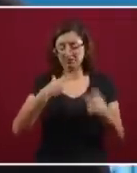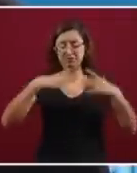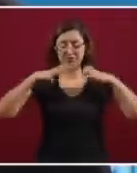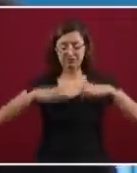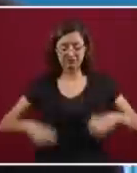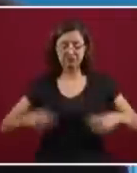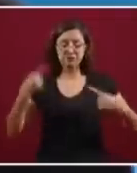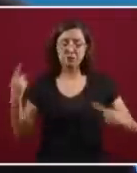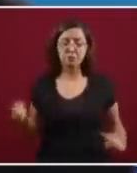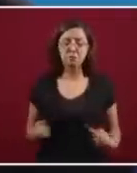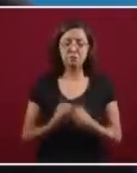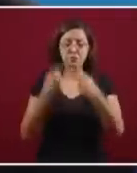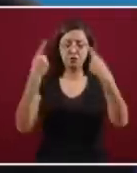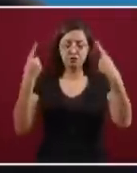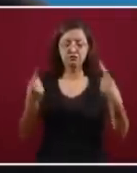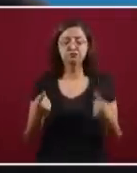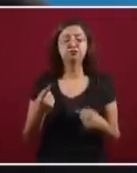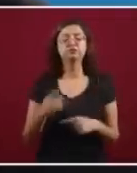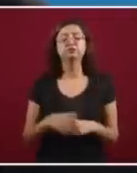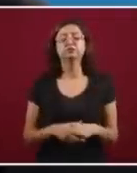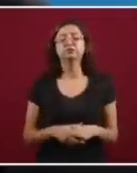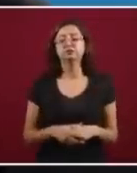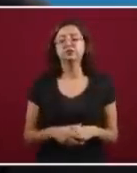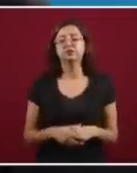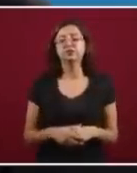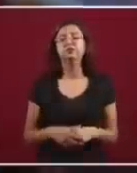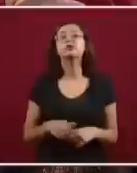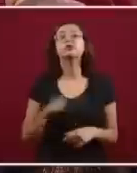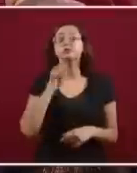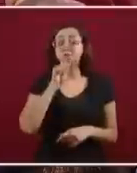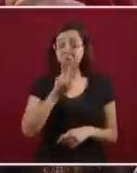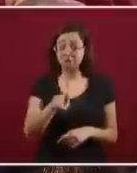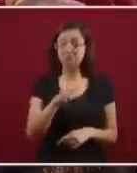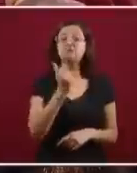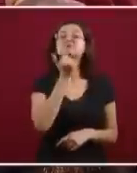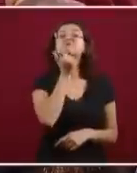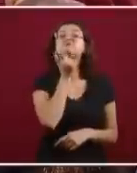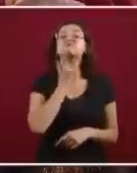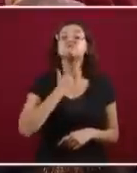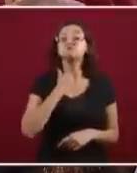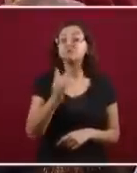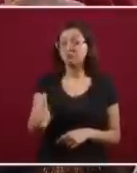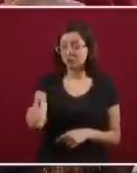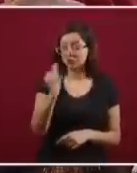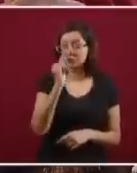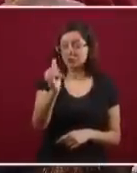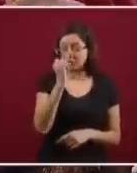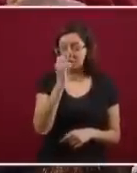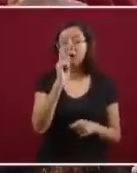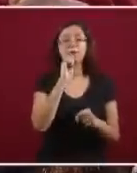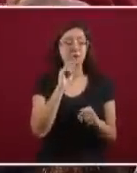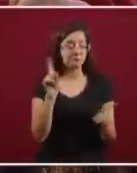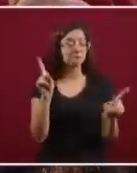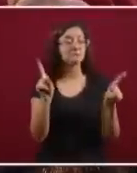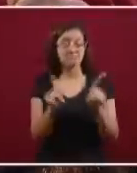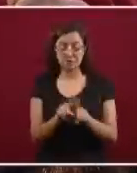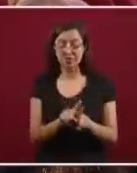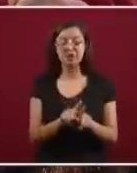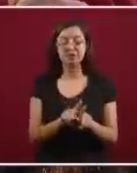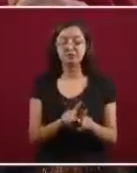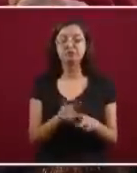múltiples dicho sea de paso el alcohol el abuso en el consumo de alcohol también juega un papel crucial